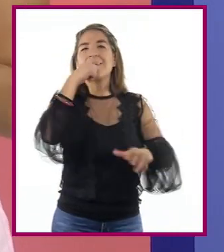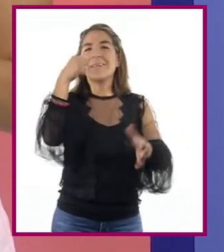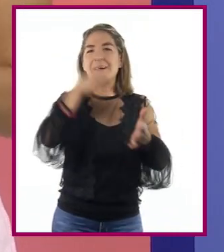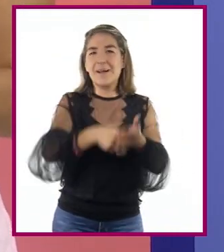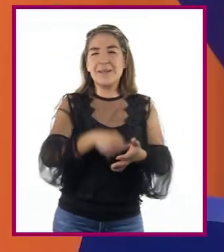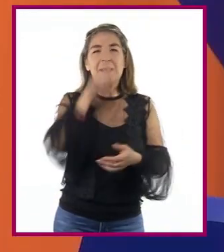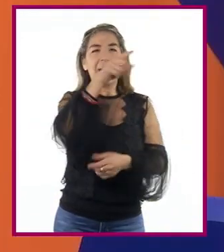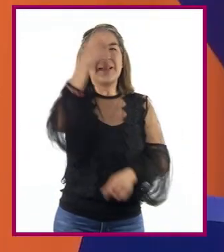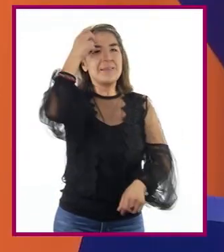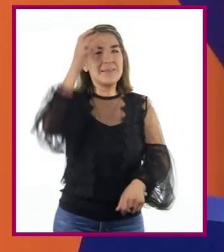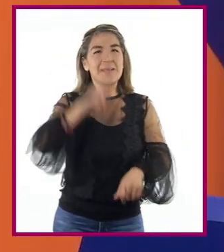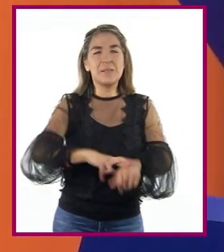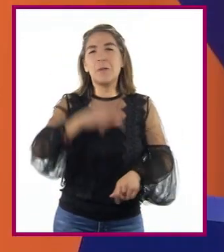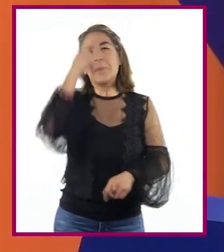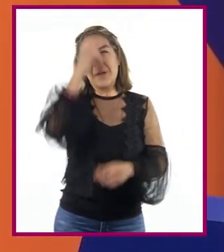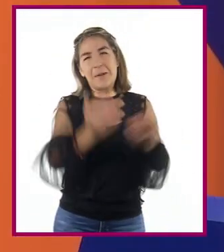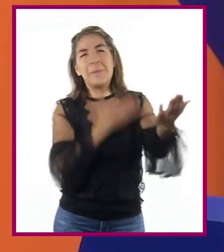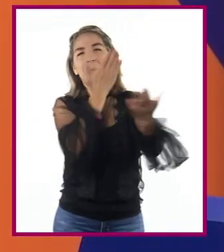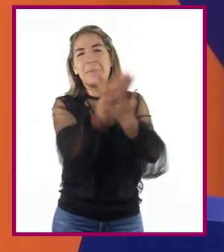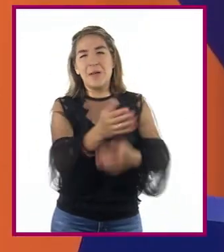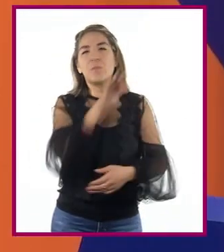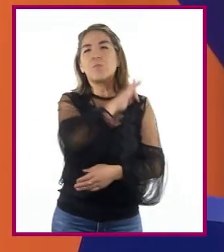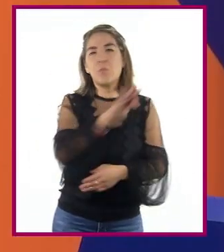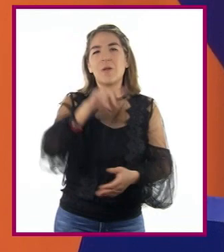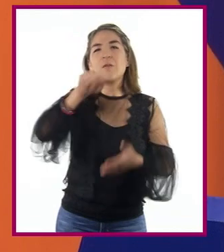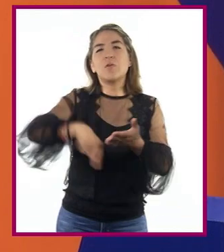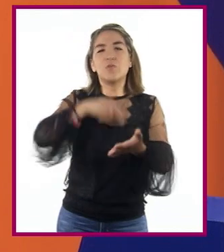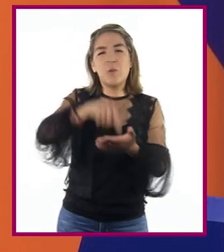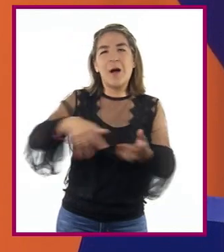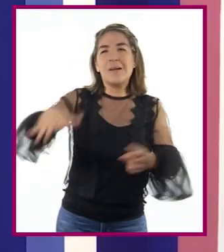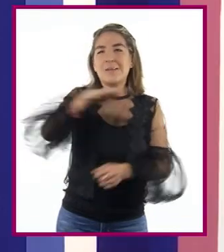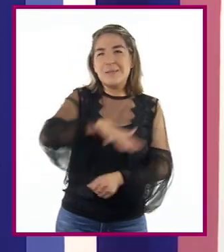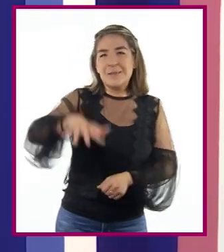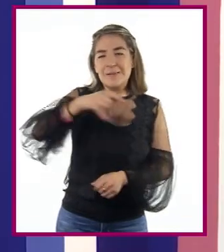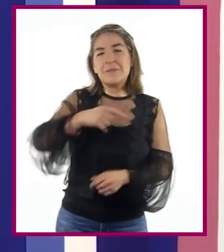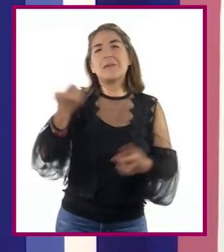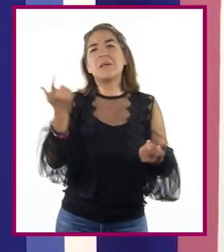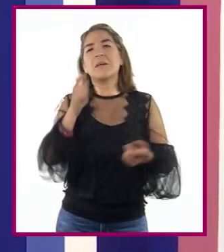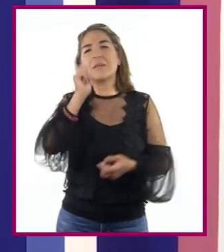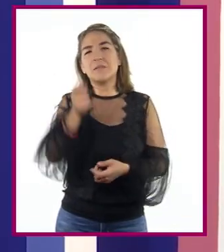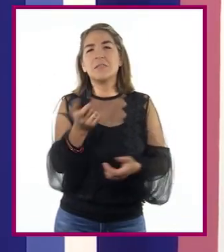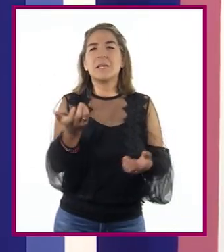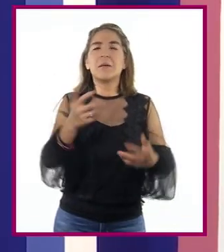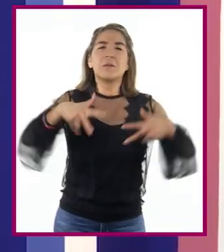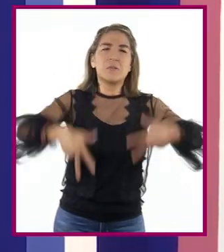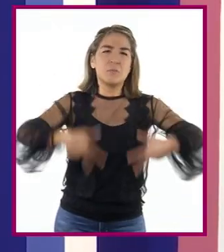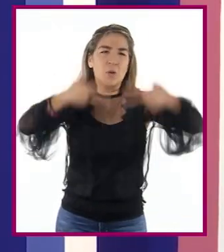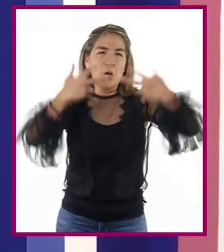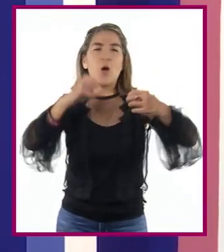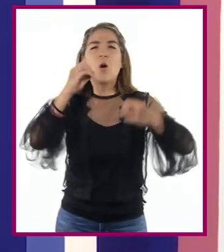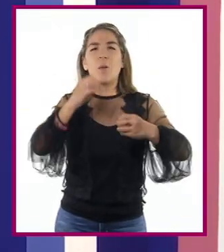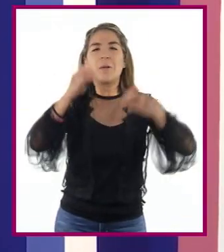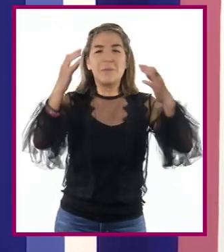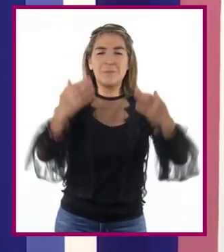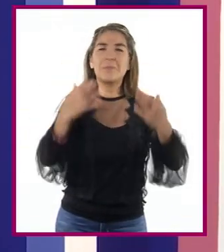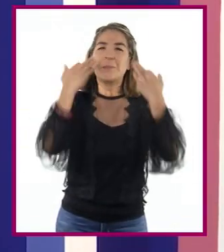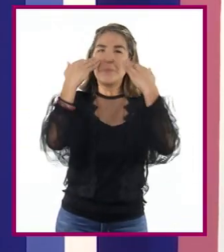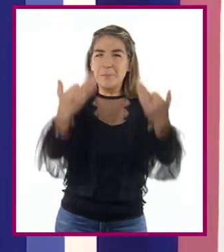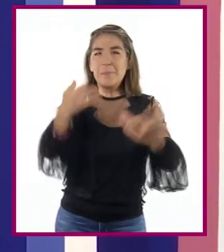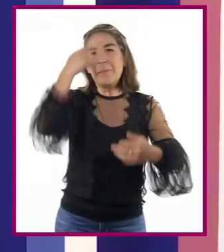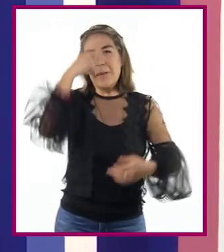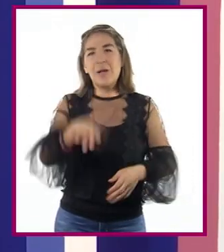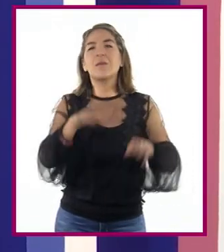carta al director pidiendo que les facilitaran un espacio, ya sea de manera virtual o presencial,